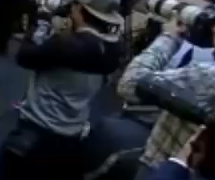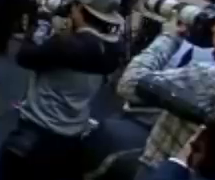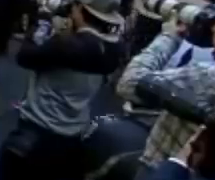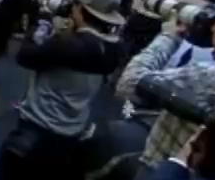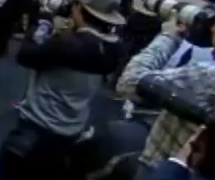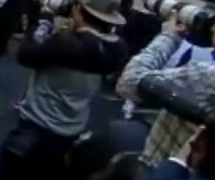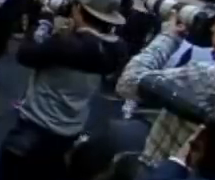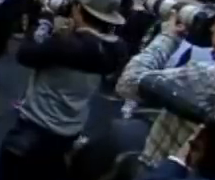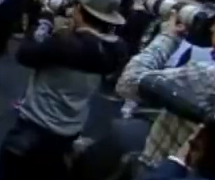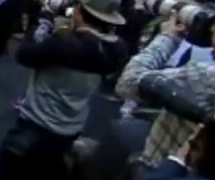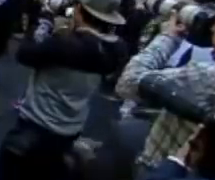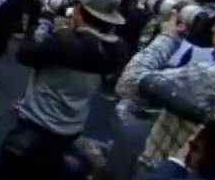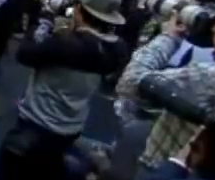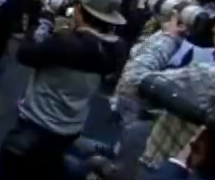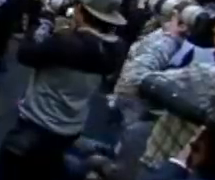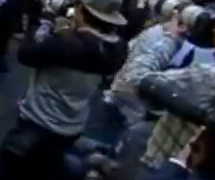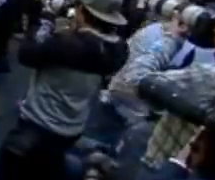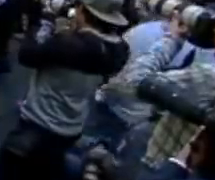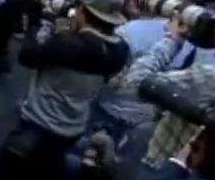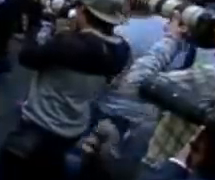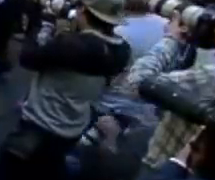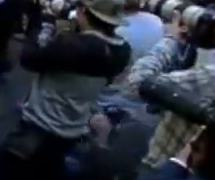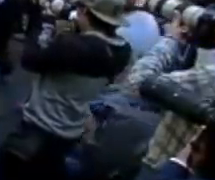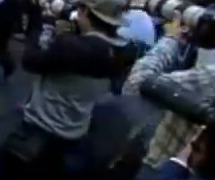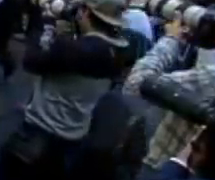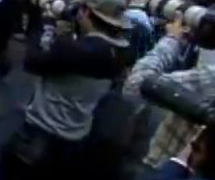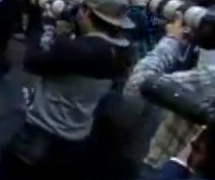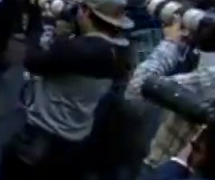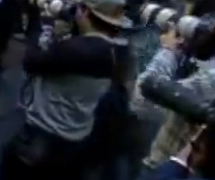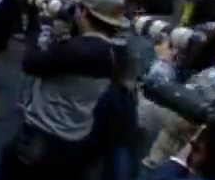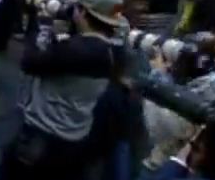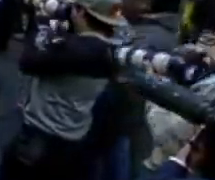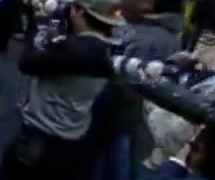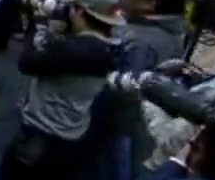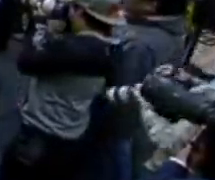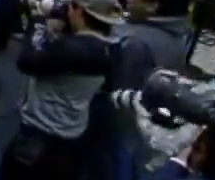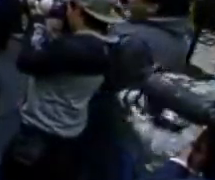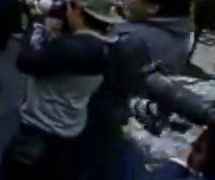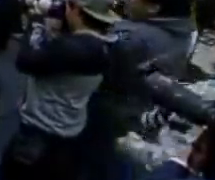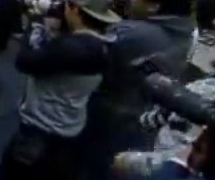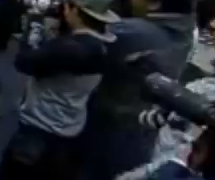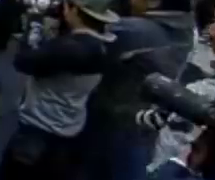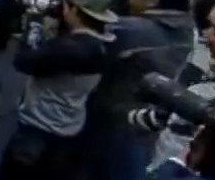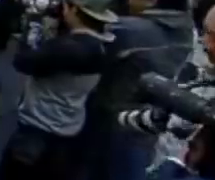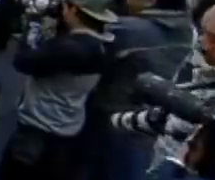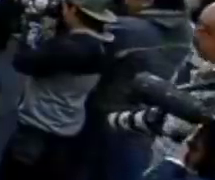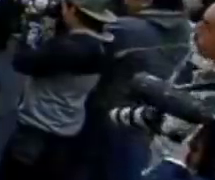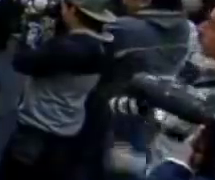¿Cuándo?